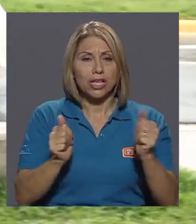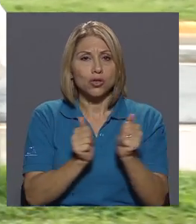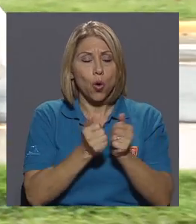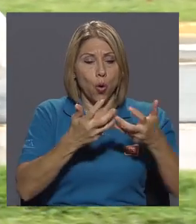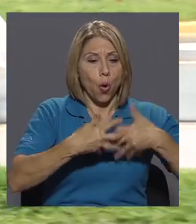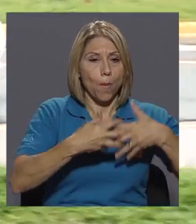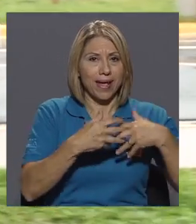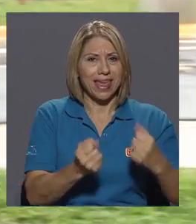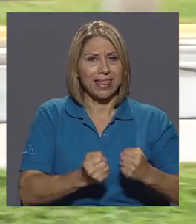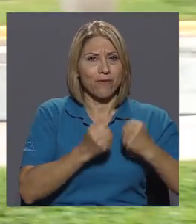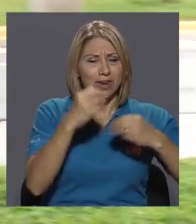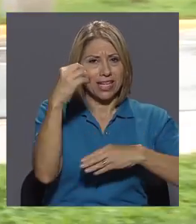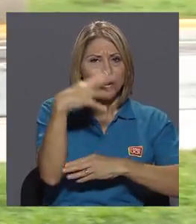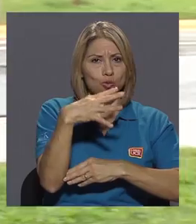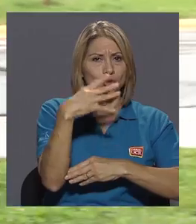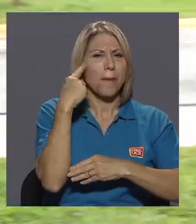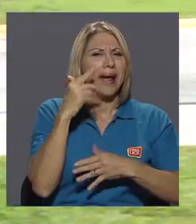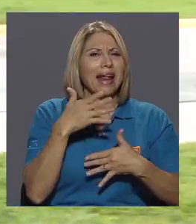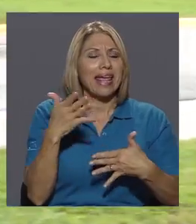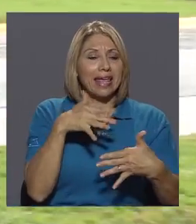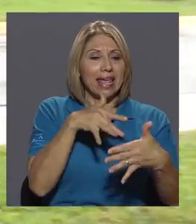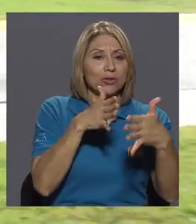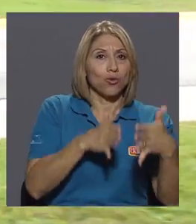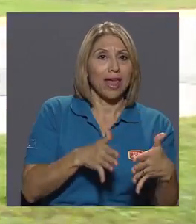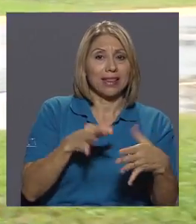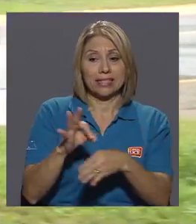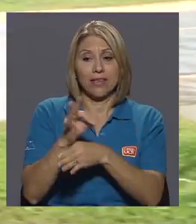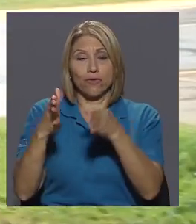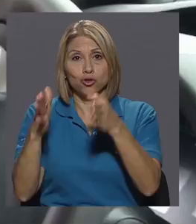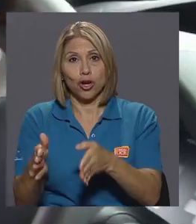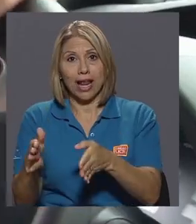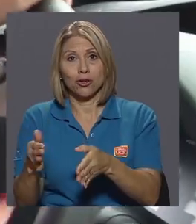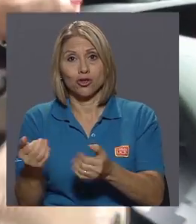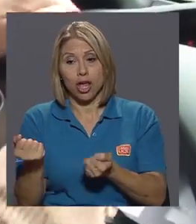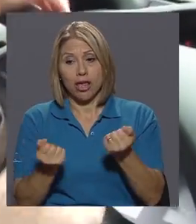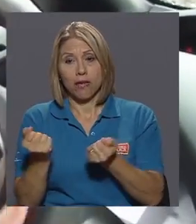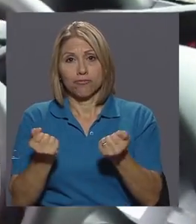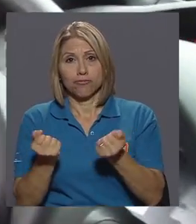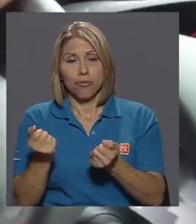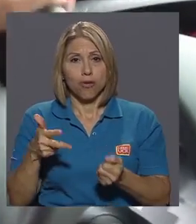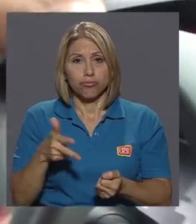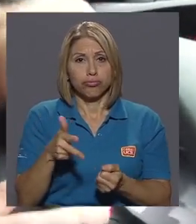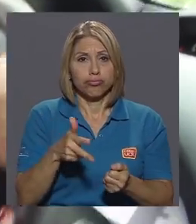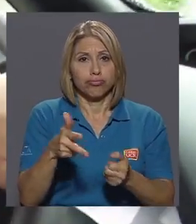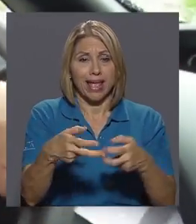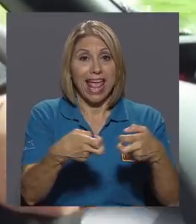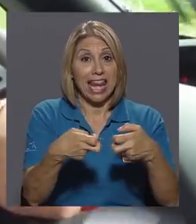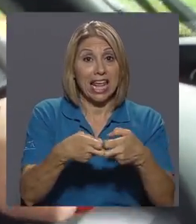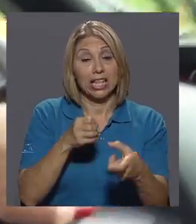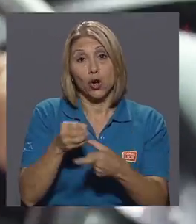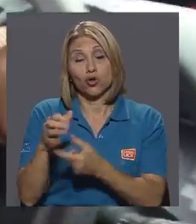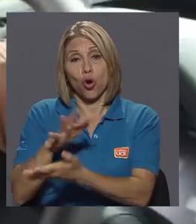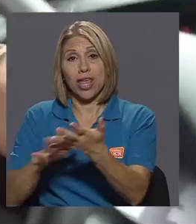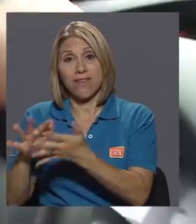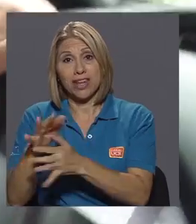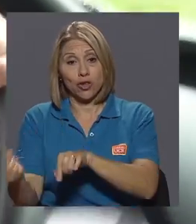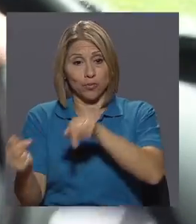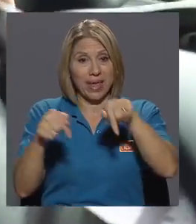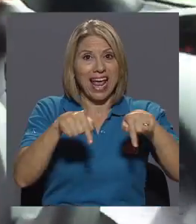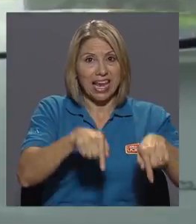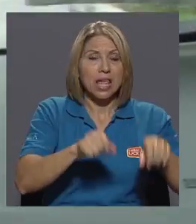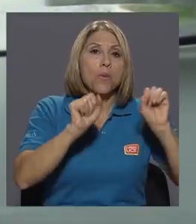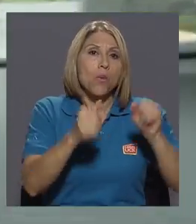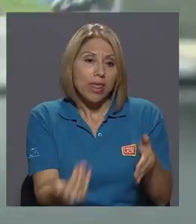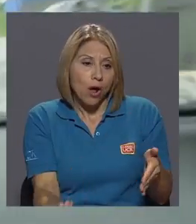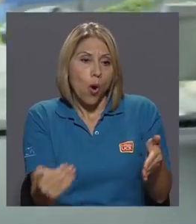Luz para que los estudiantes y funcionarios que vengan en vehículos eléctricos o híbridos al campus puedan recargar en